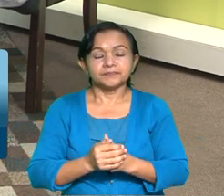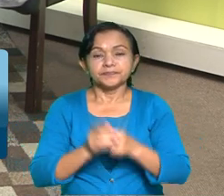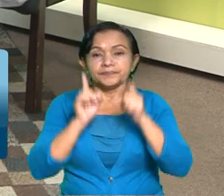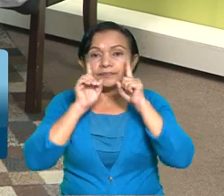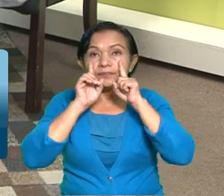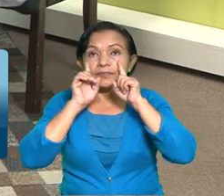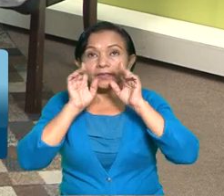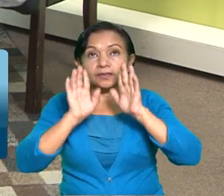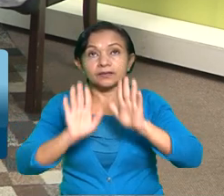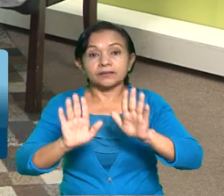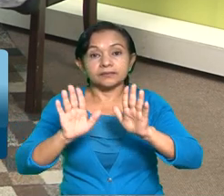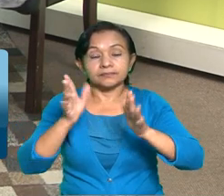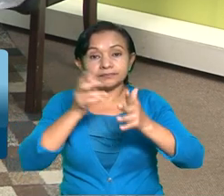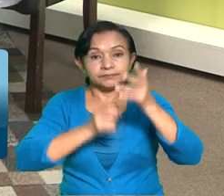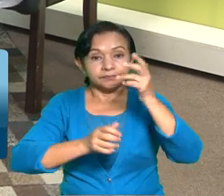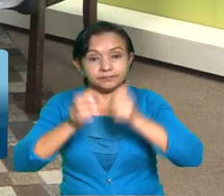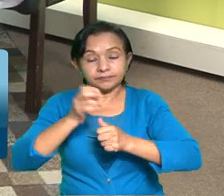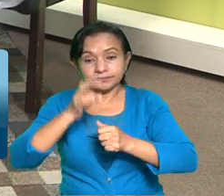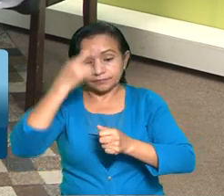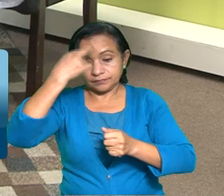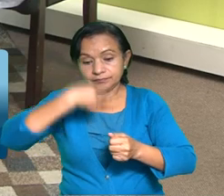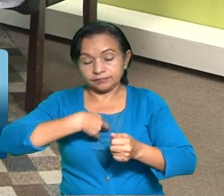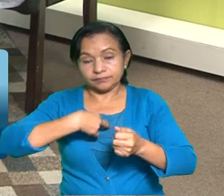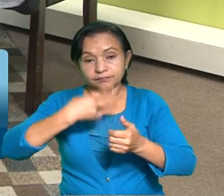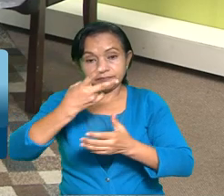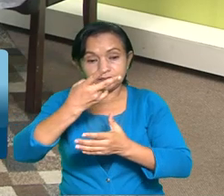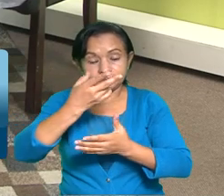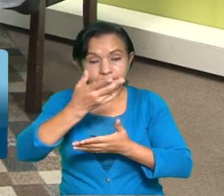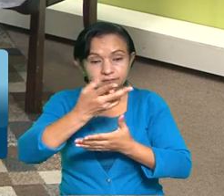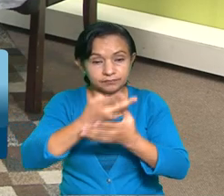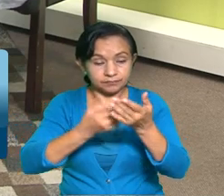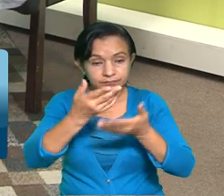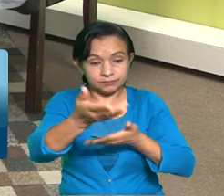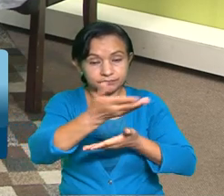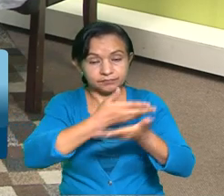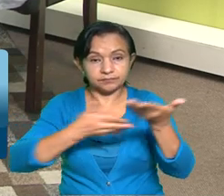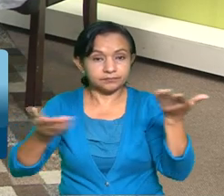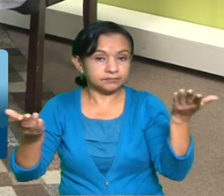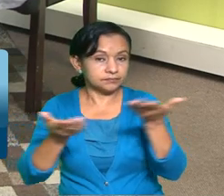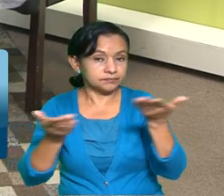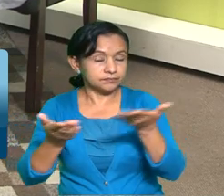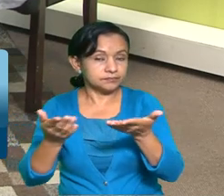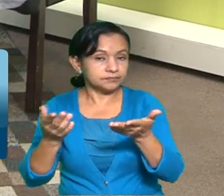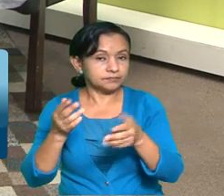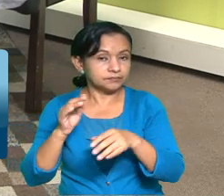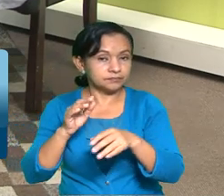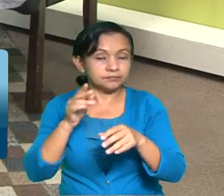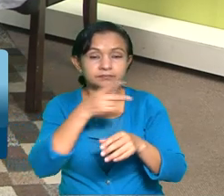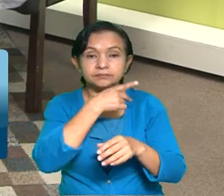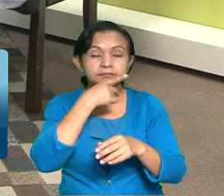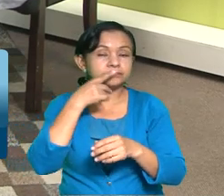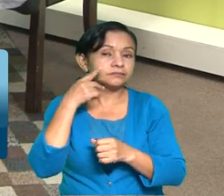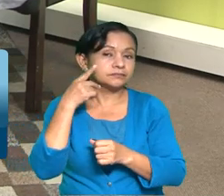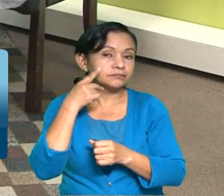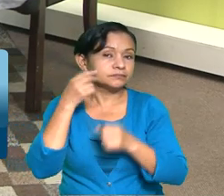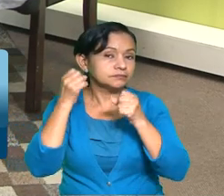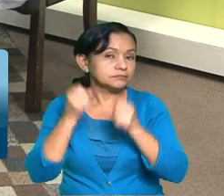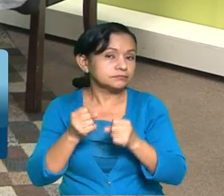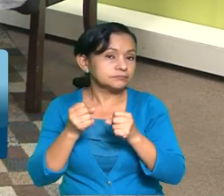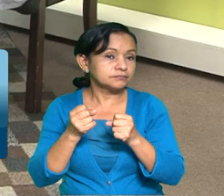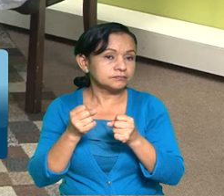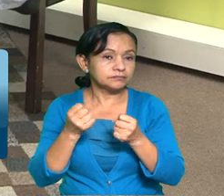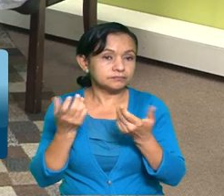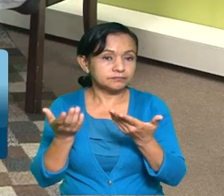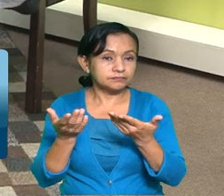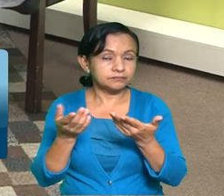la lactancia materna, una responsabilidad compartida. ¿Cómo se debe involucrar también los papás hablando ya sea